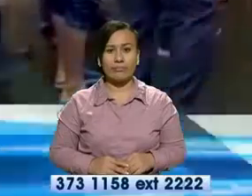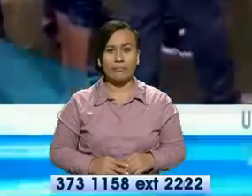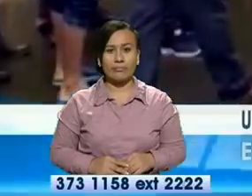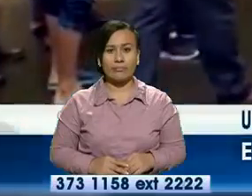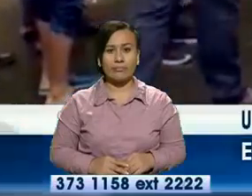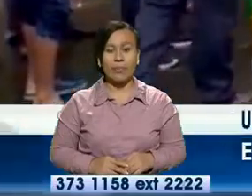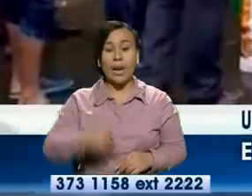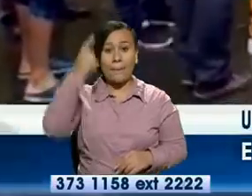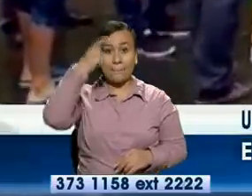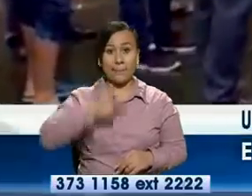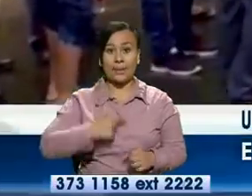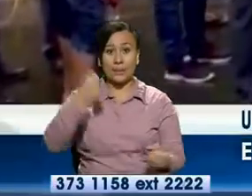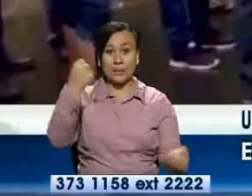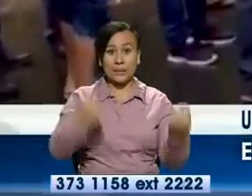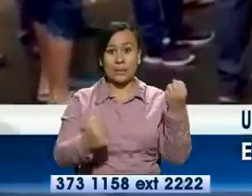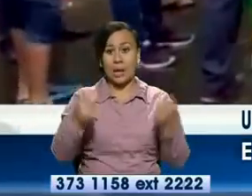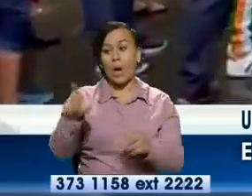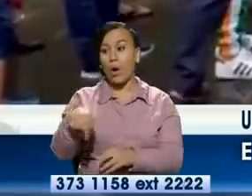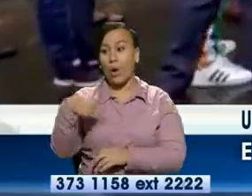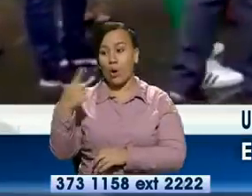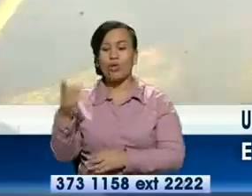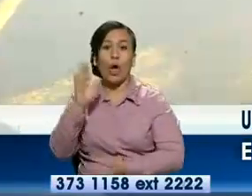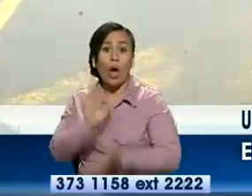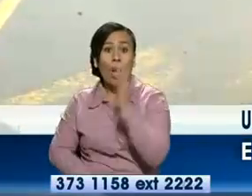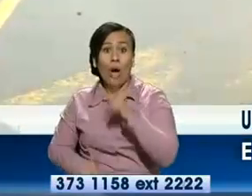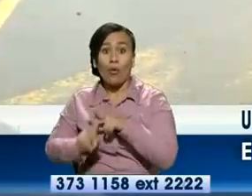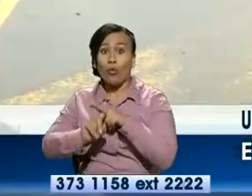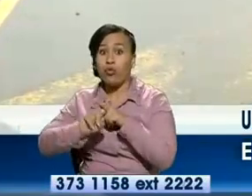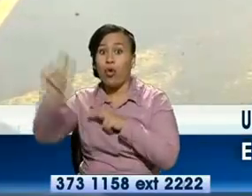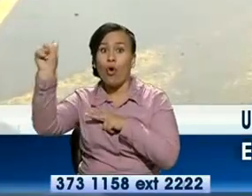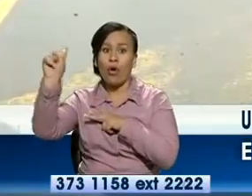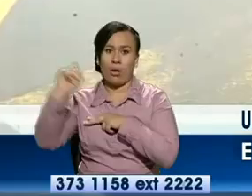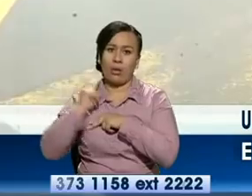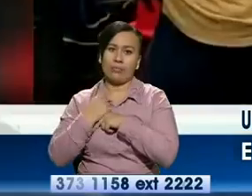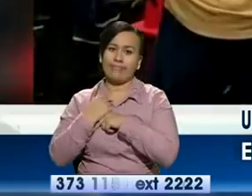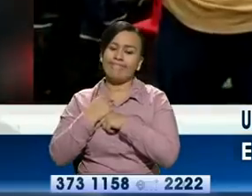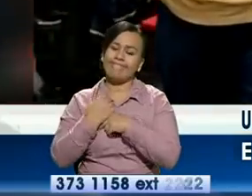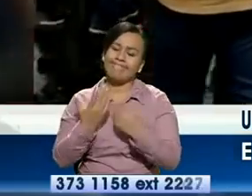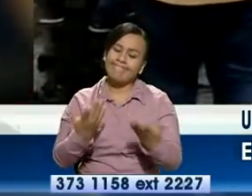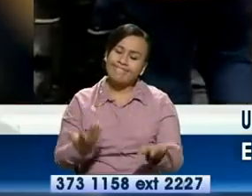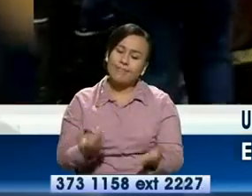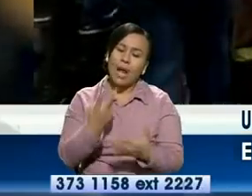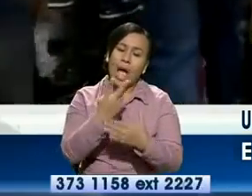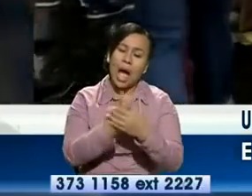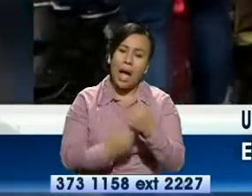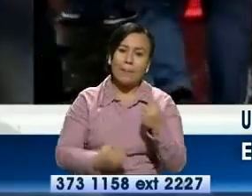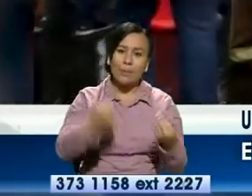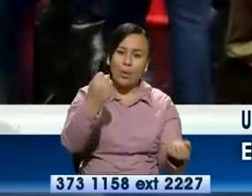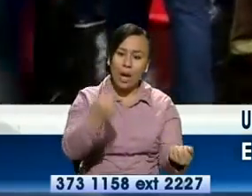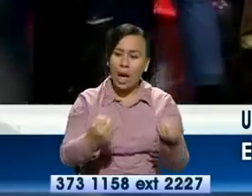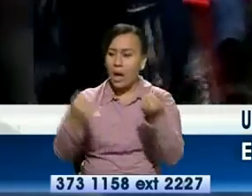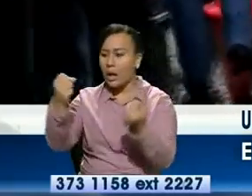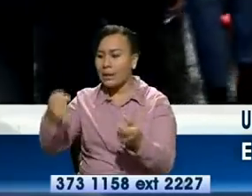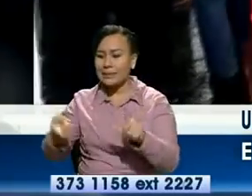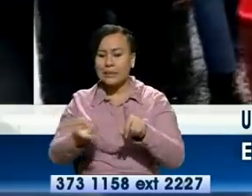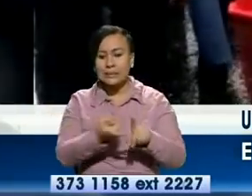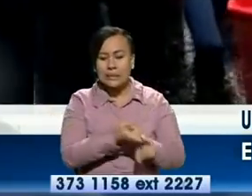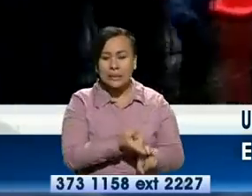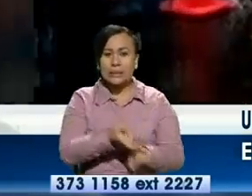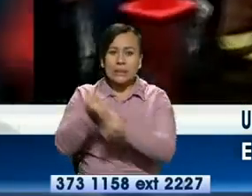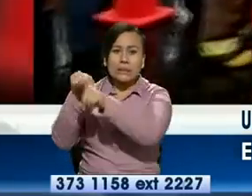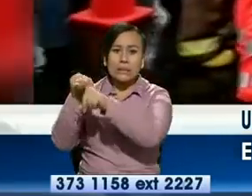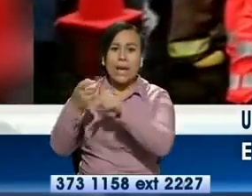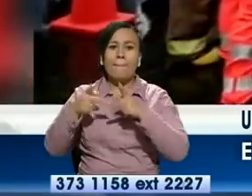El conductor del otro vehículo implicado abandonó la escena del accidente. Ambos automotores fueron trasladados a los patios de la